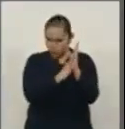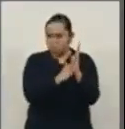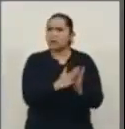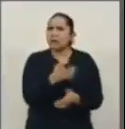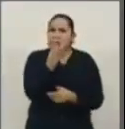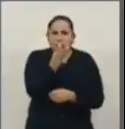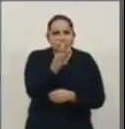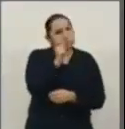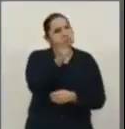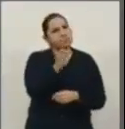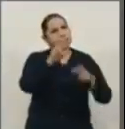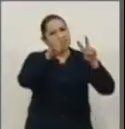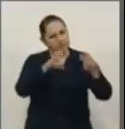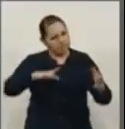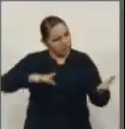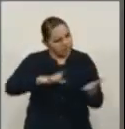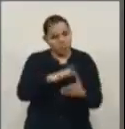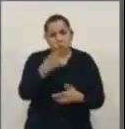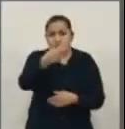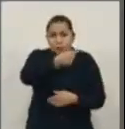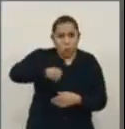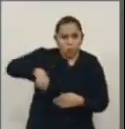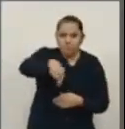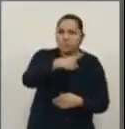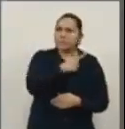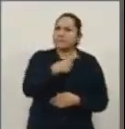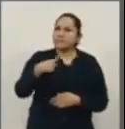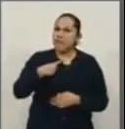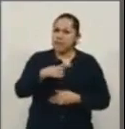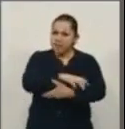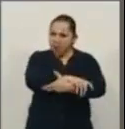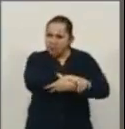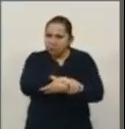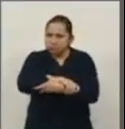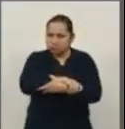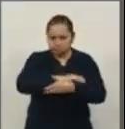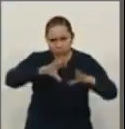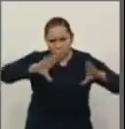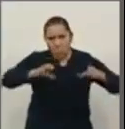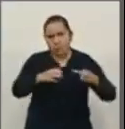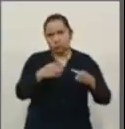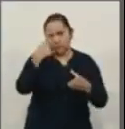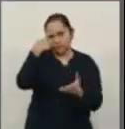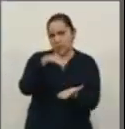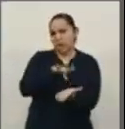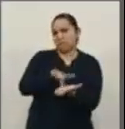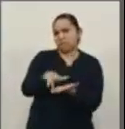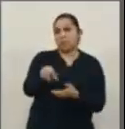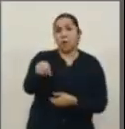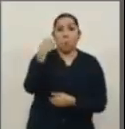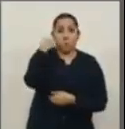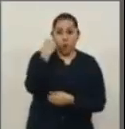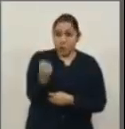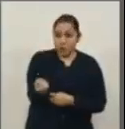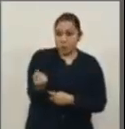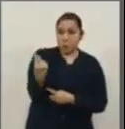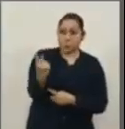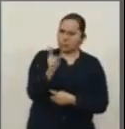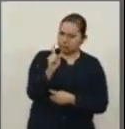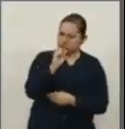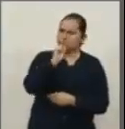juntos y de la mano para sacar adelante no solamente a Oaxaca, a todos los estados que hoy están padeciendo